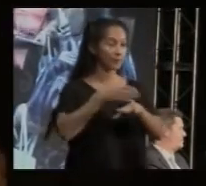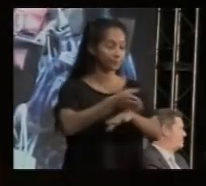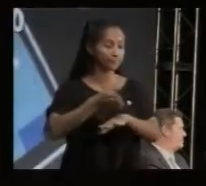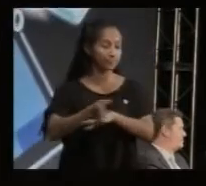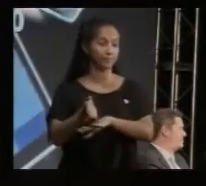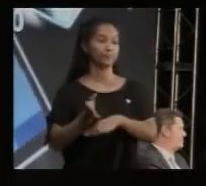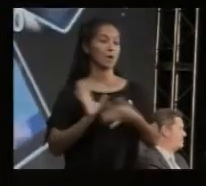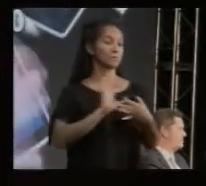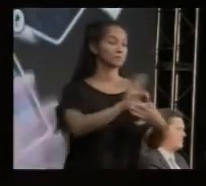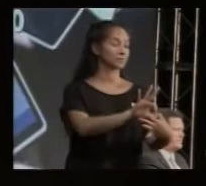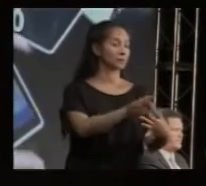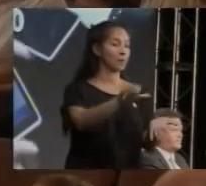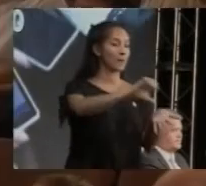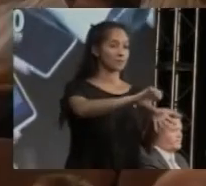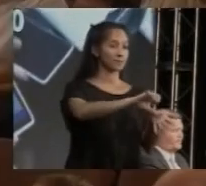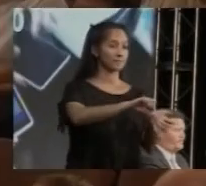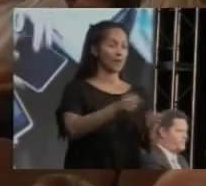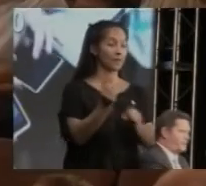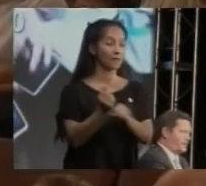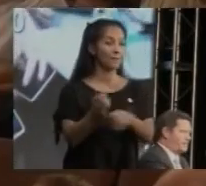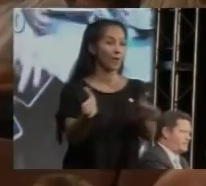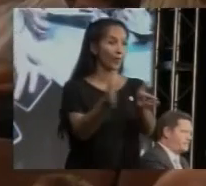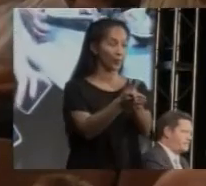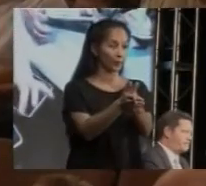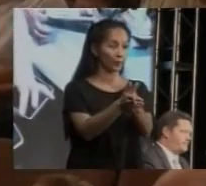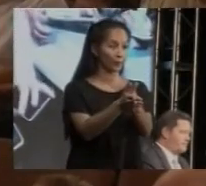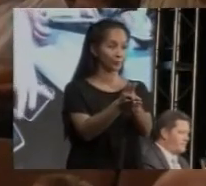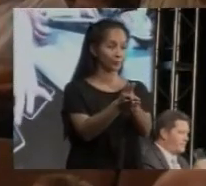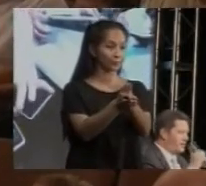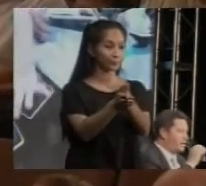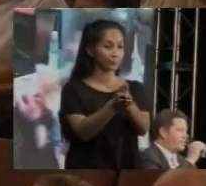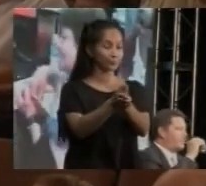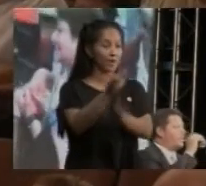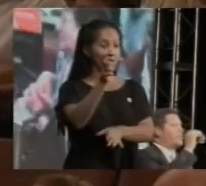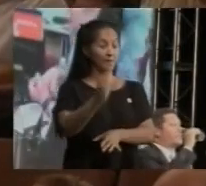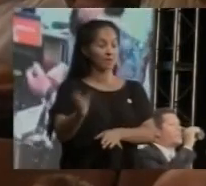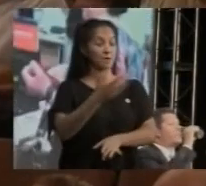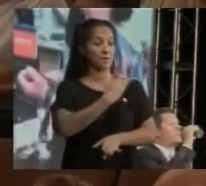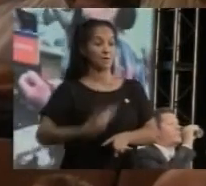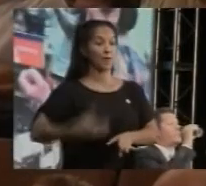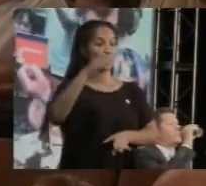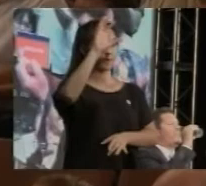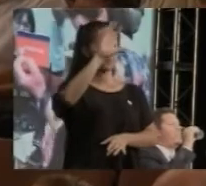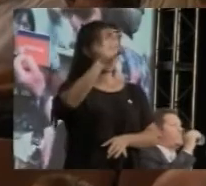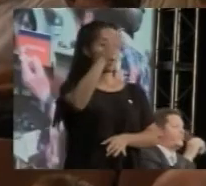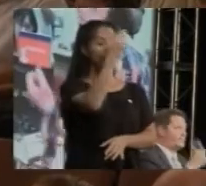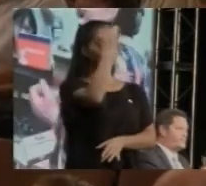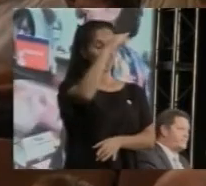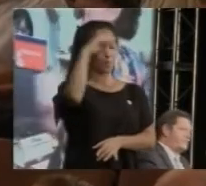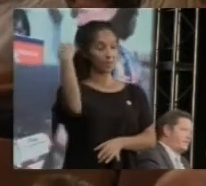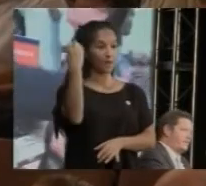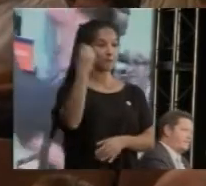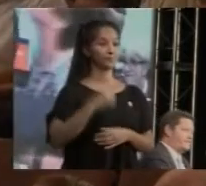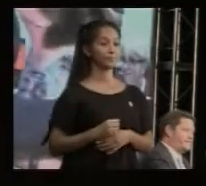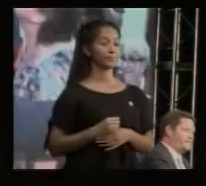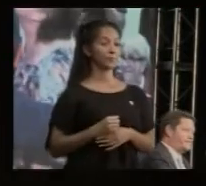país. El trabajo en conjunto de los estamentos gubernamentales nacional y provincial y municipal nos va a